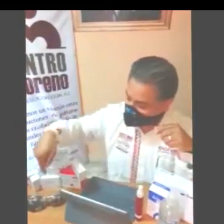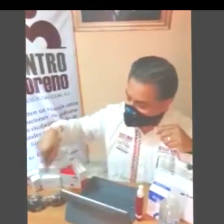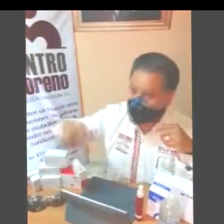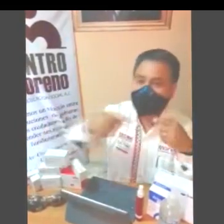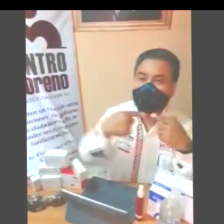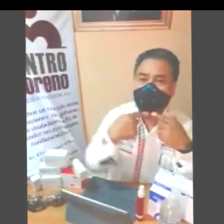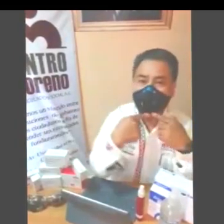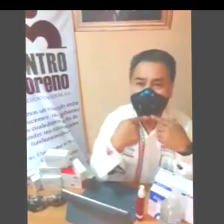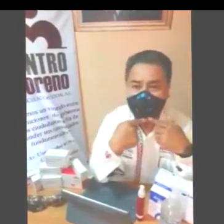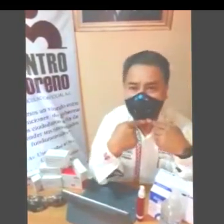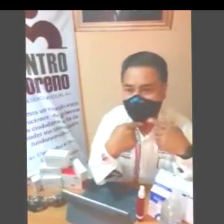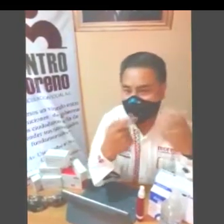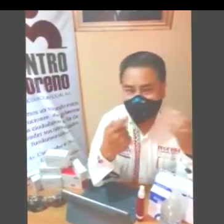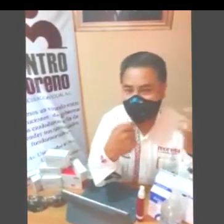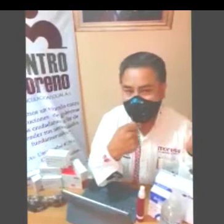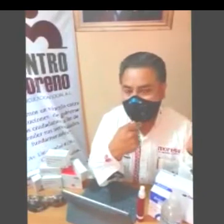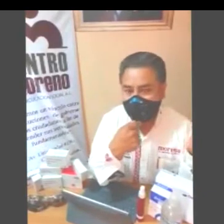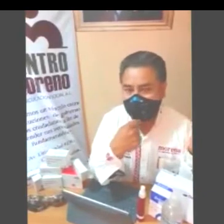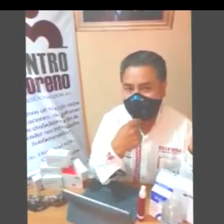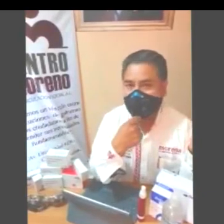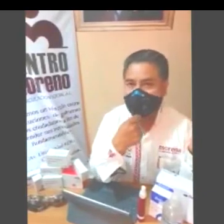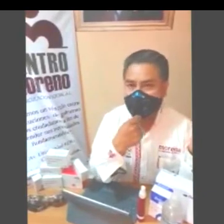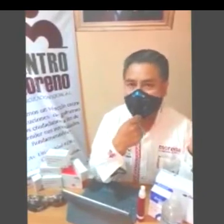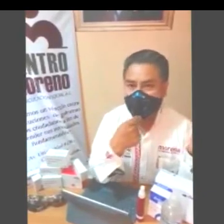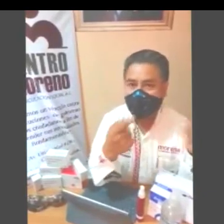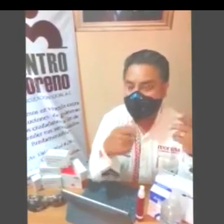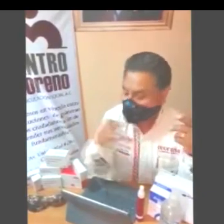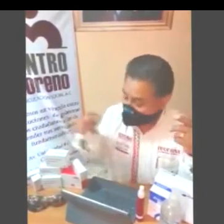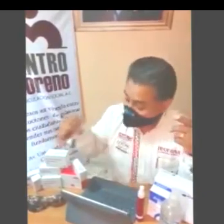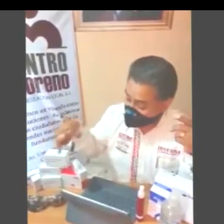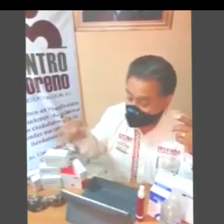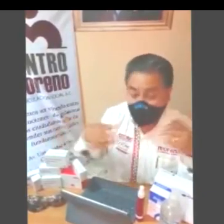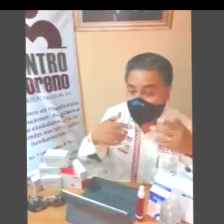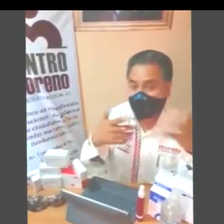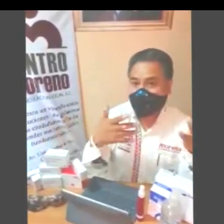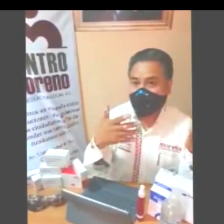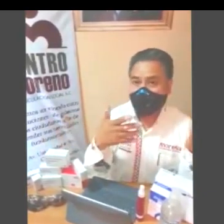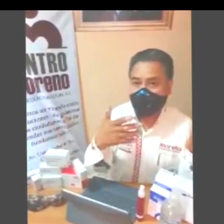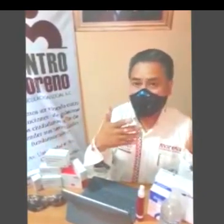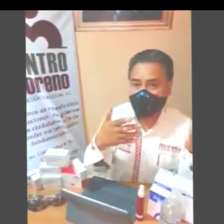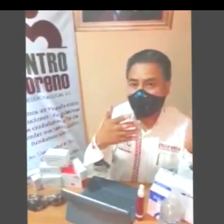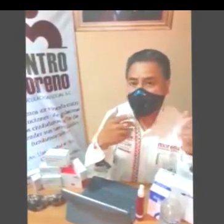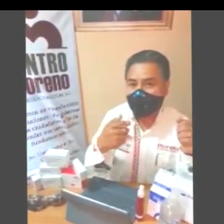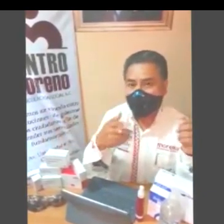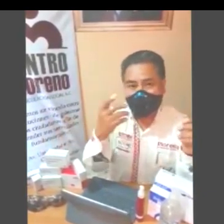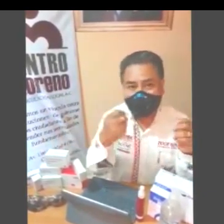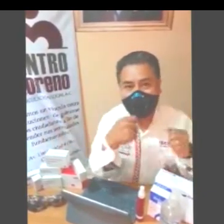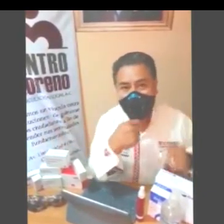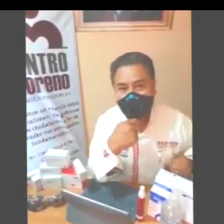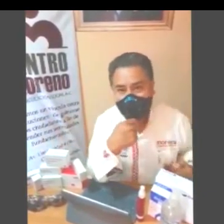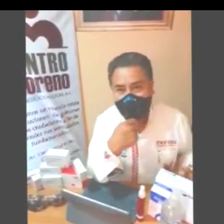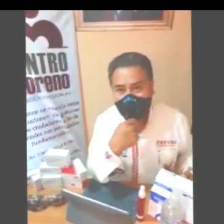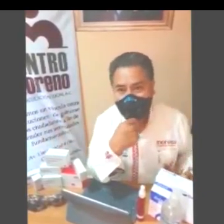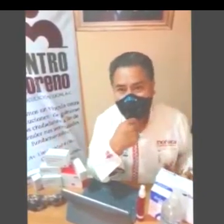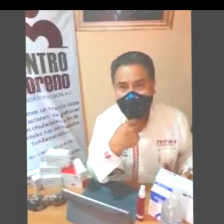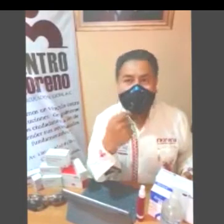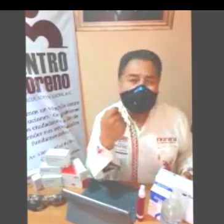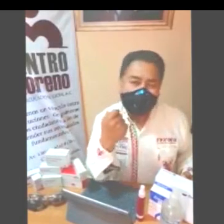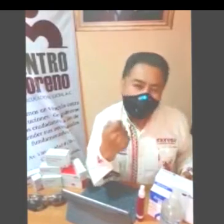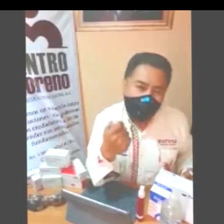estos gogles y este cubrebocas no son de uso especial médico, son de natación y contra el polvo, pero